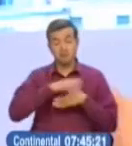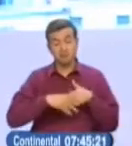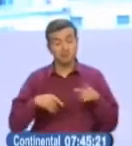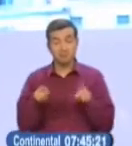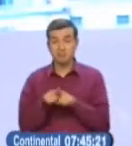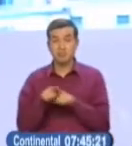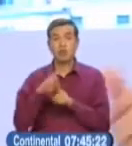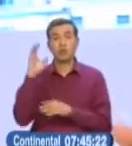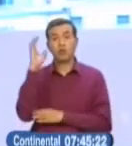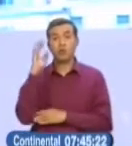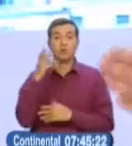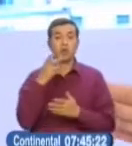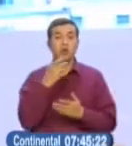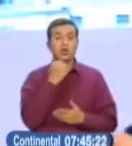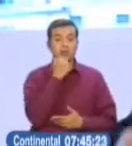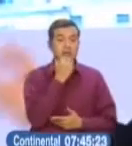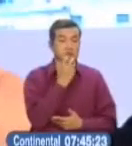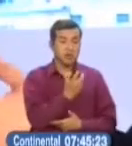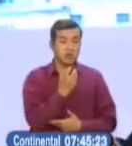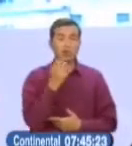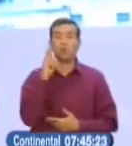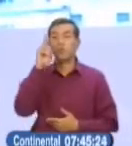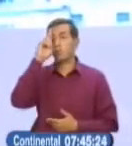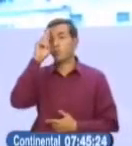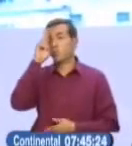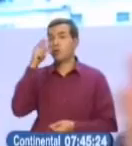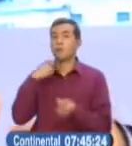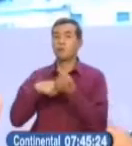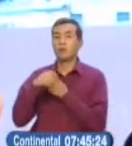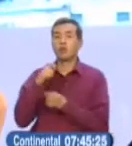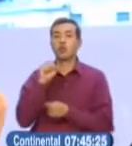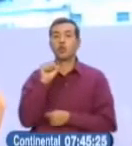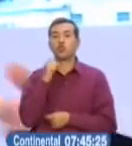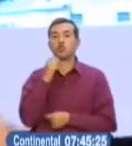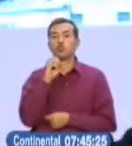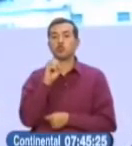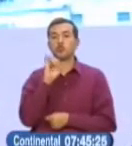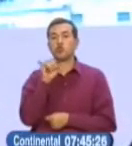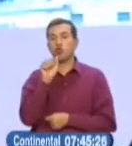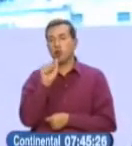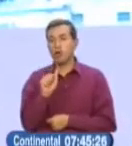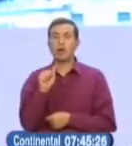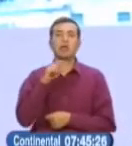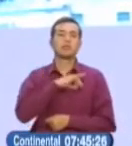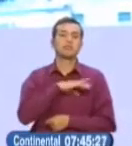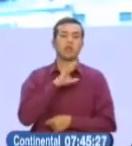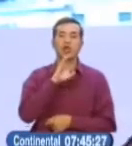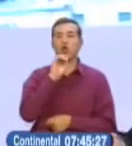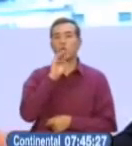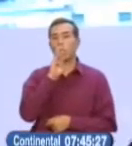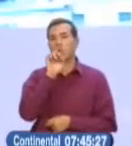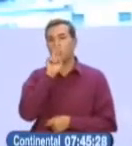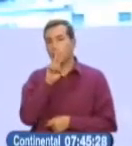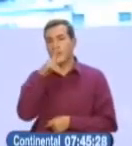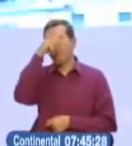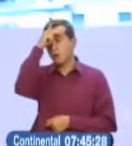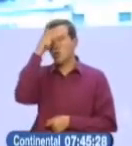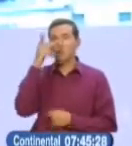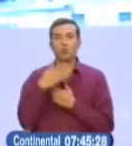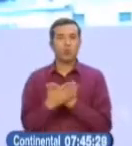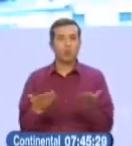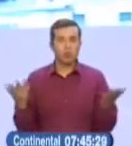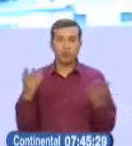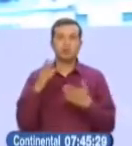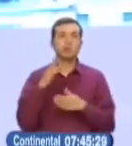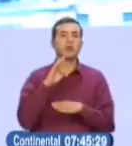que Colombia vende carbón, Uruguay vende soja, Chile vende cobre, Perú vende minerales, Ecuador